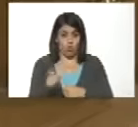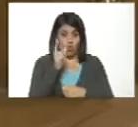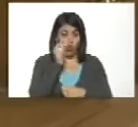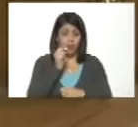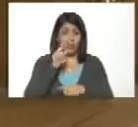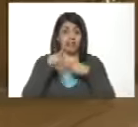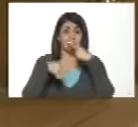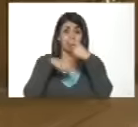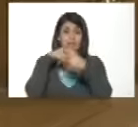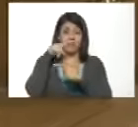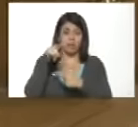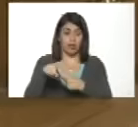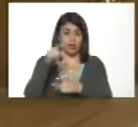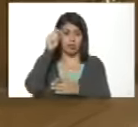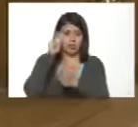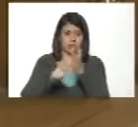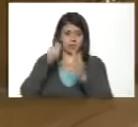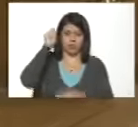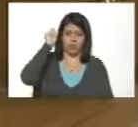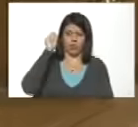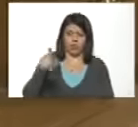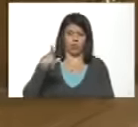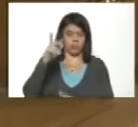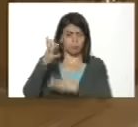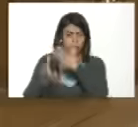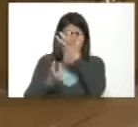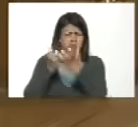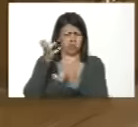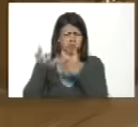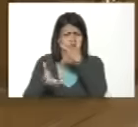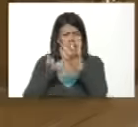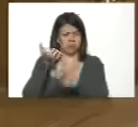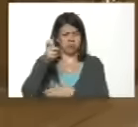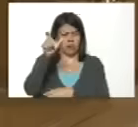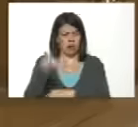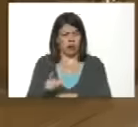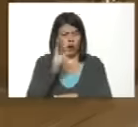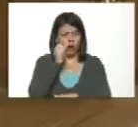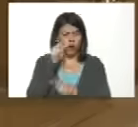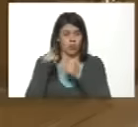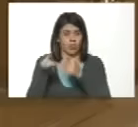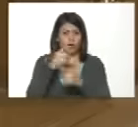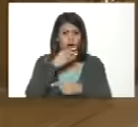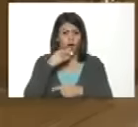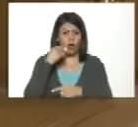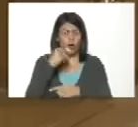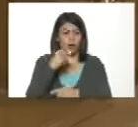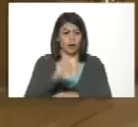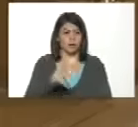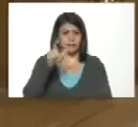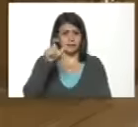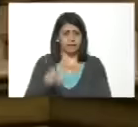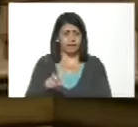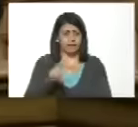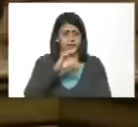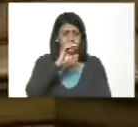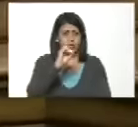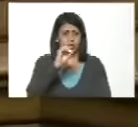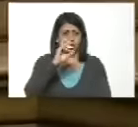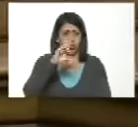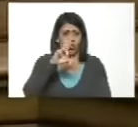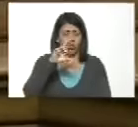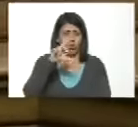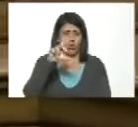y luego prenderle fuego. Me refiero a un joven venezolano que se llama Orlando